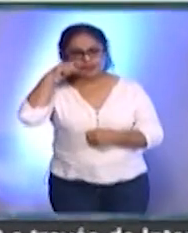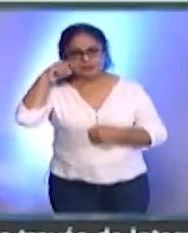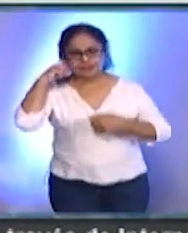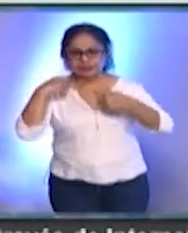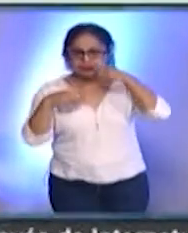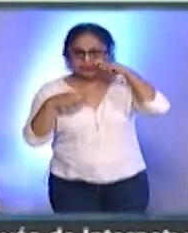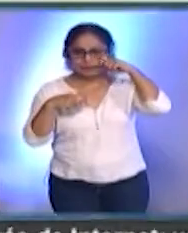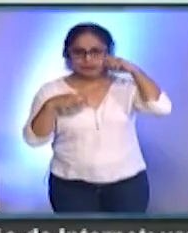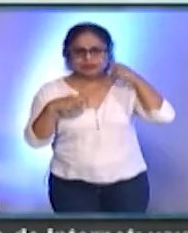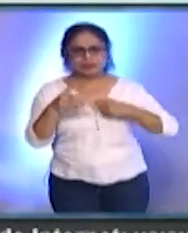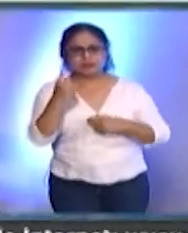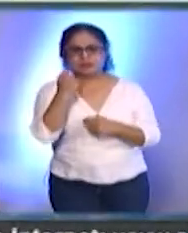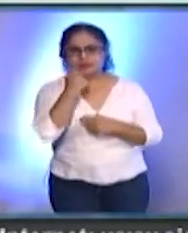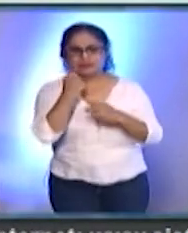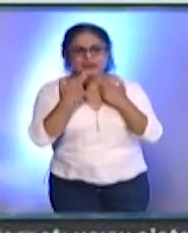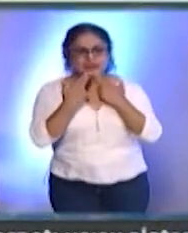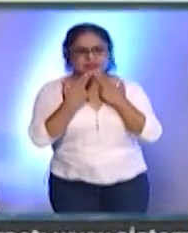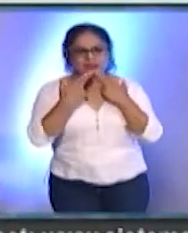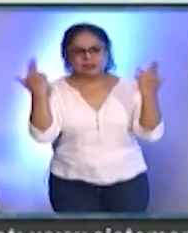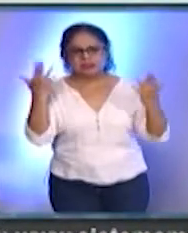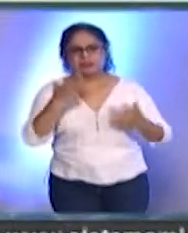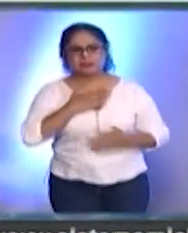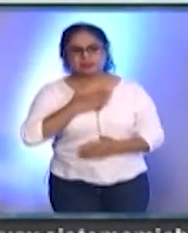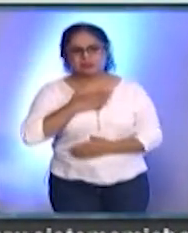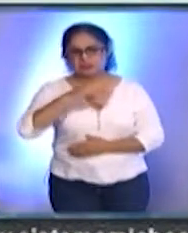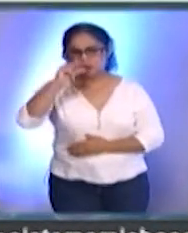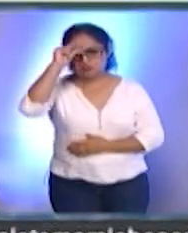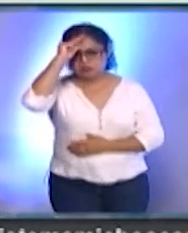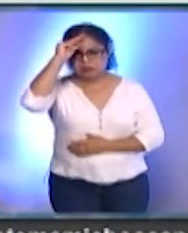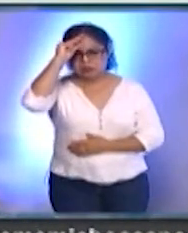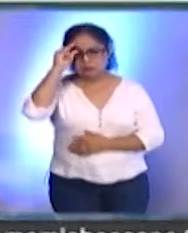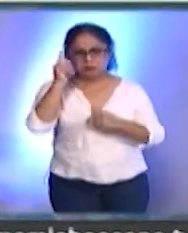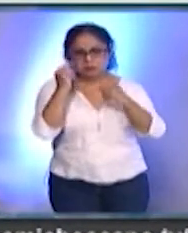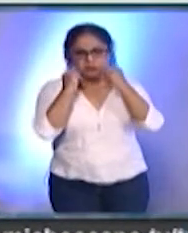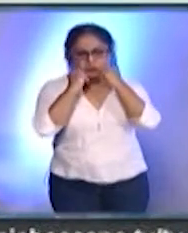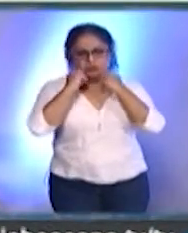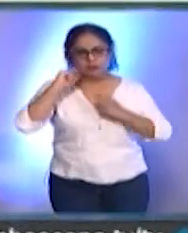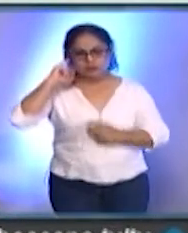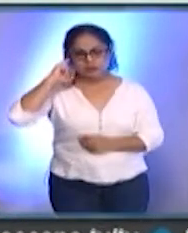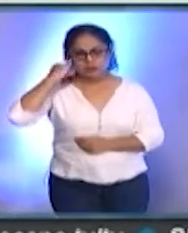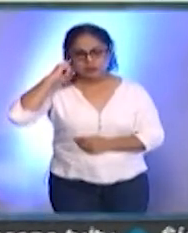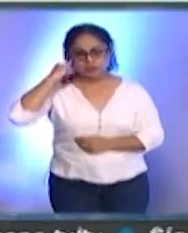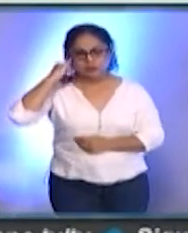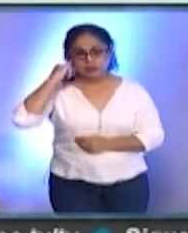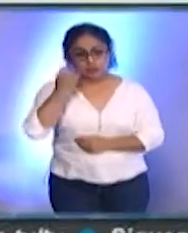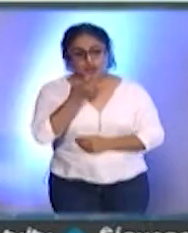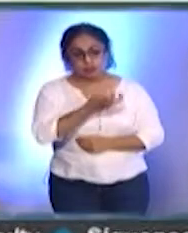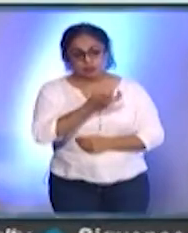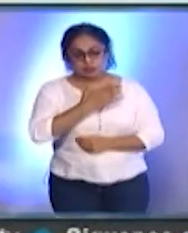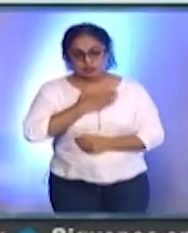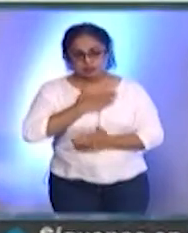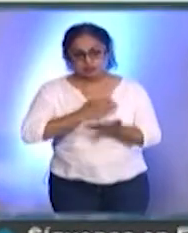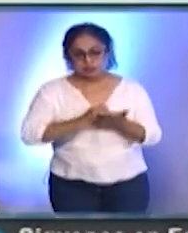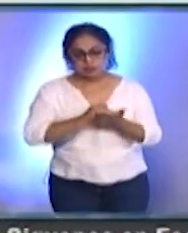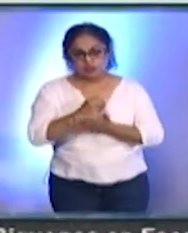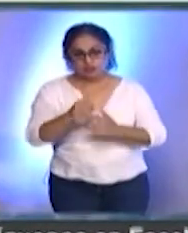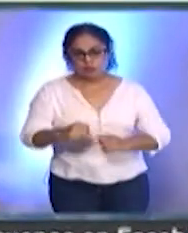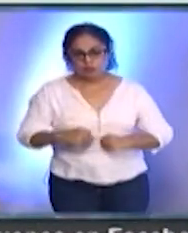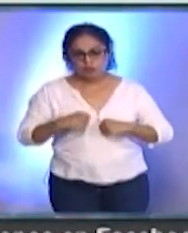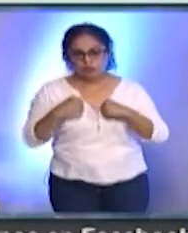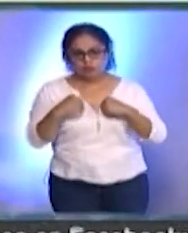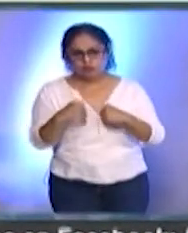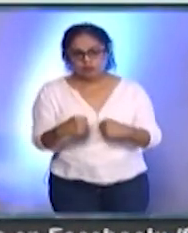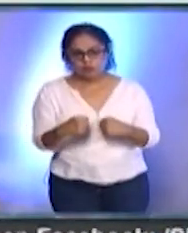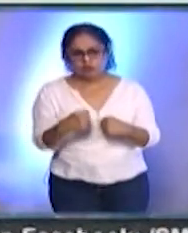a demostrar que la India también piensa, ¿no? Entonces, esas acciones también te dan fortaleza, te dan fuerza, en lugar de que